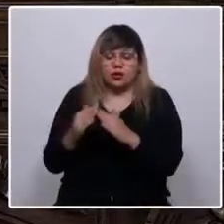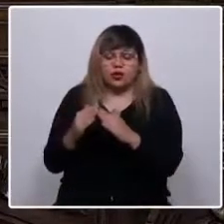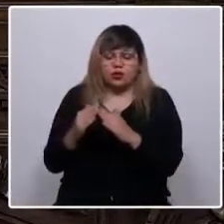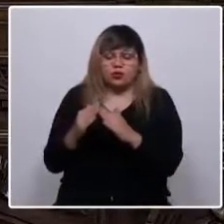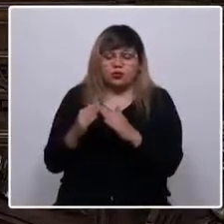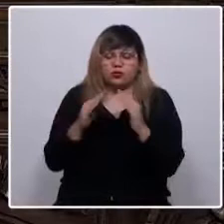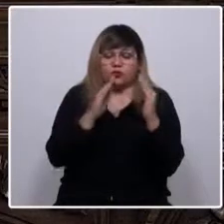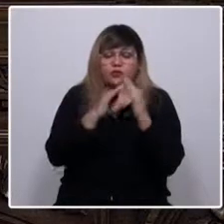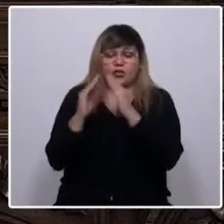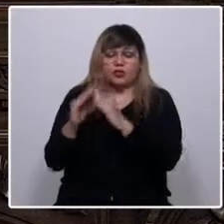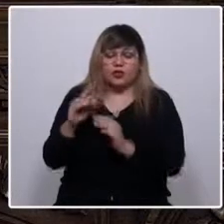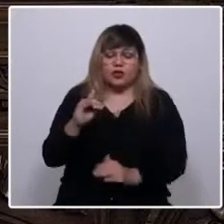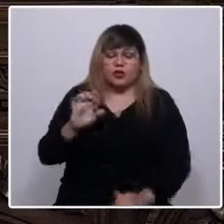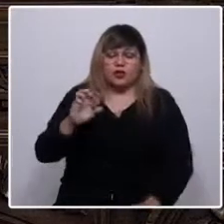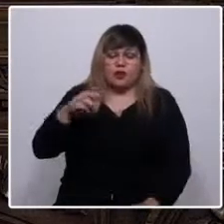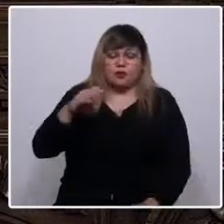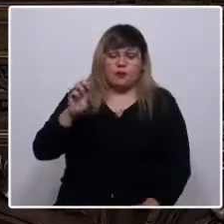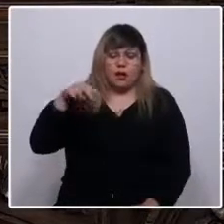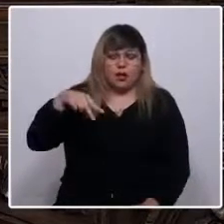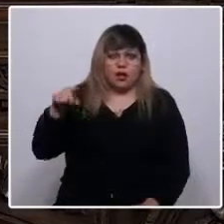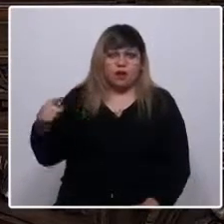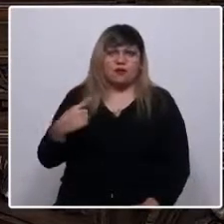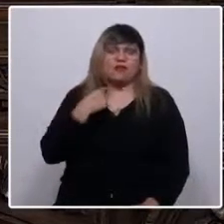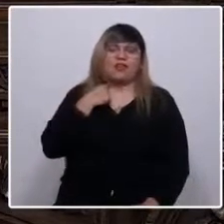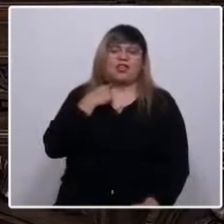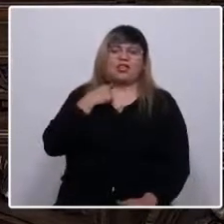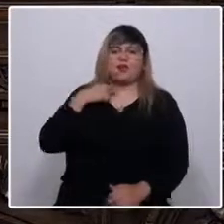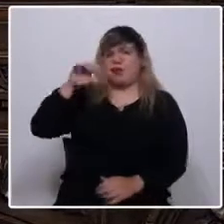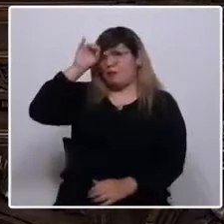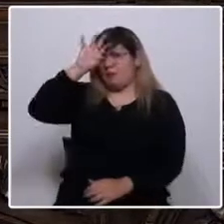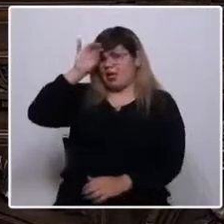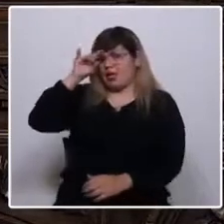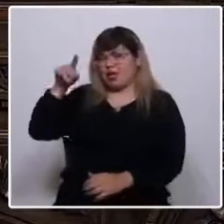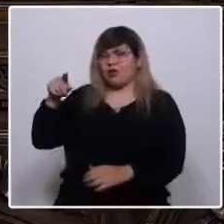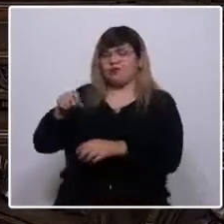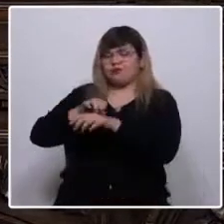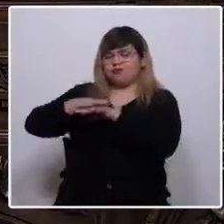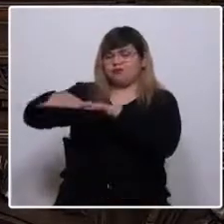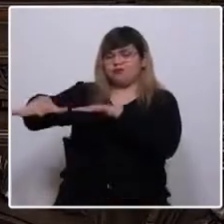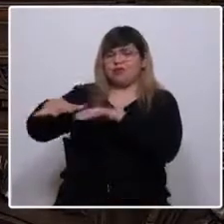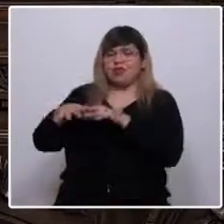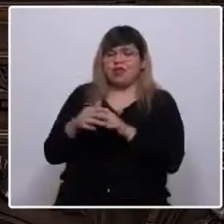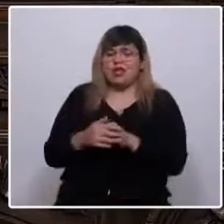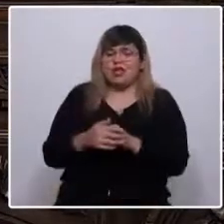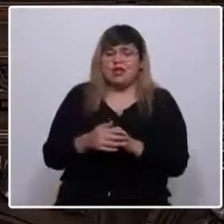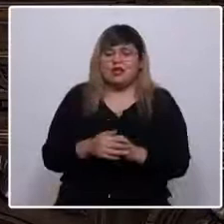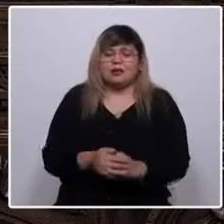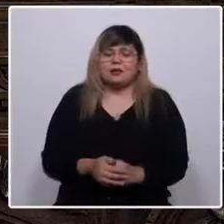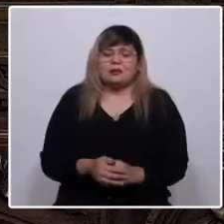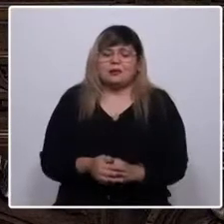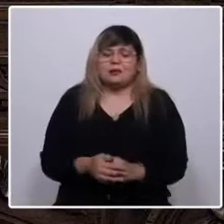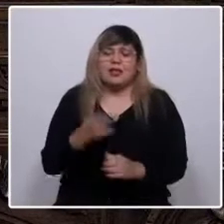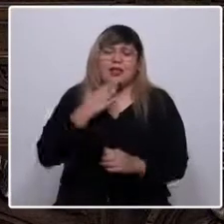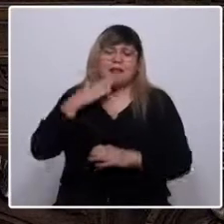del melón que son víctimas de los relaves mineros de anglo american y de las transnacionales